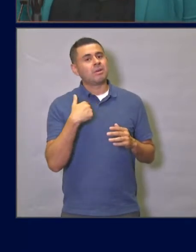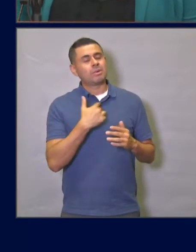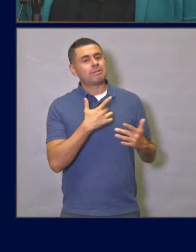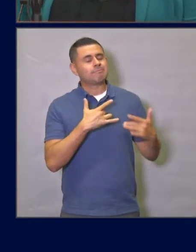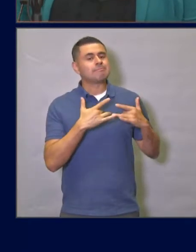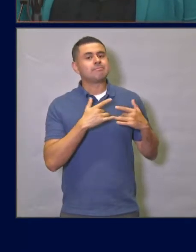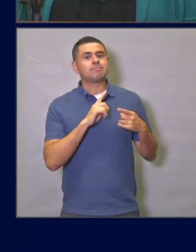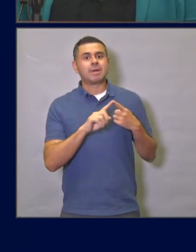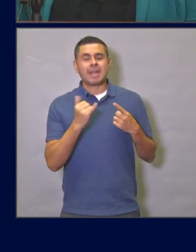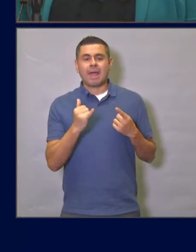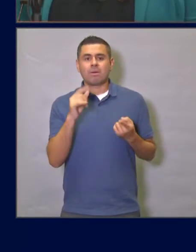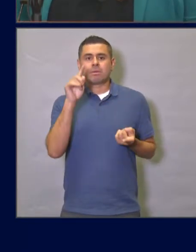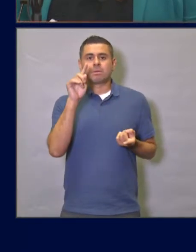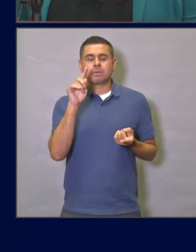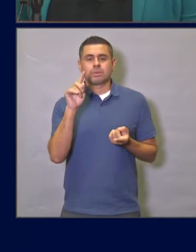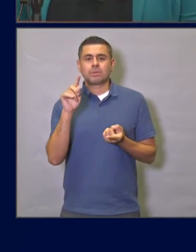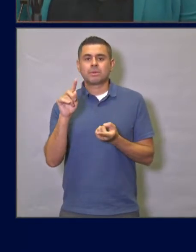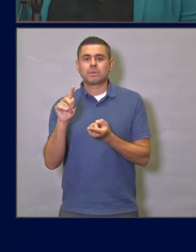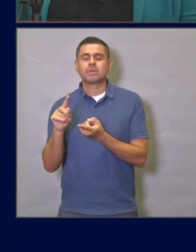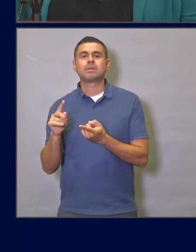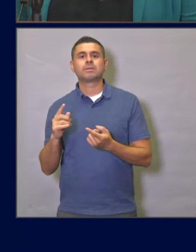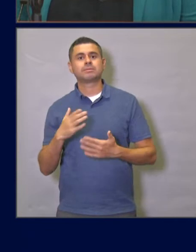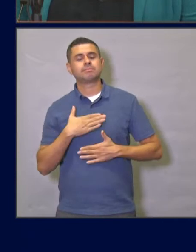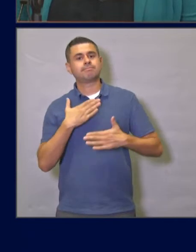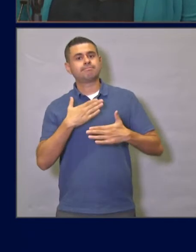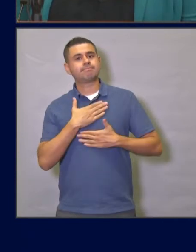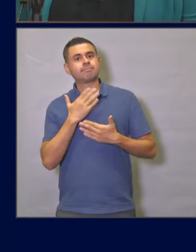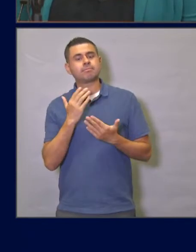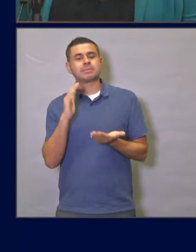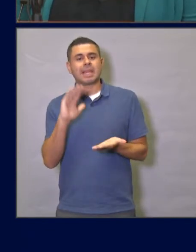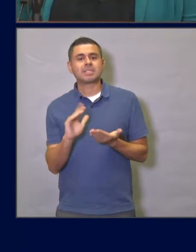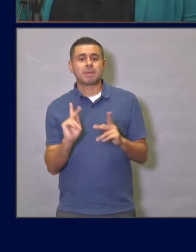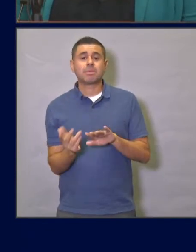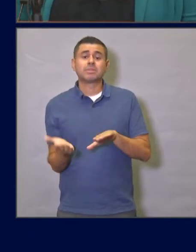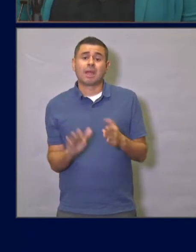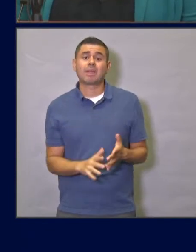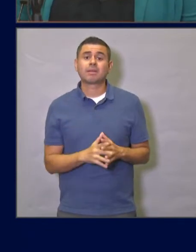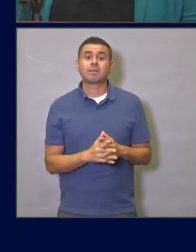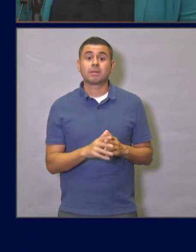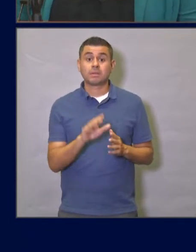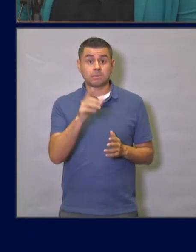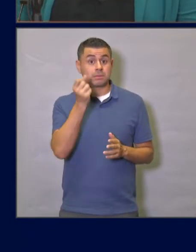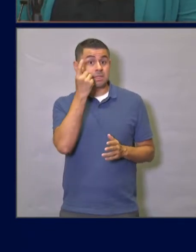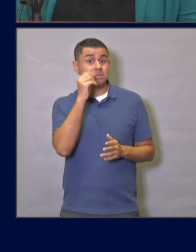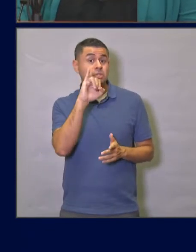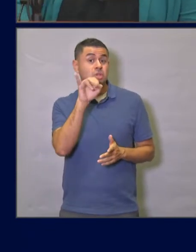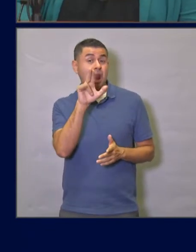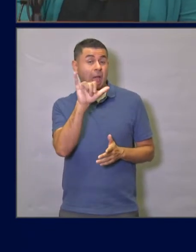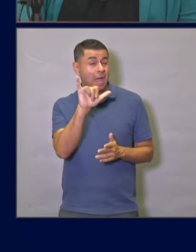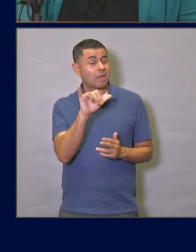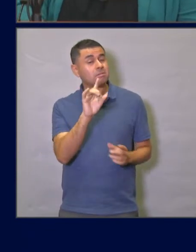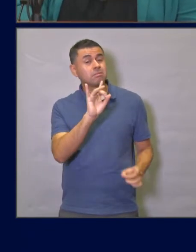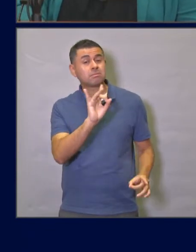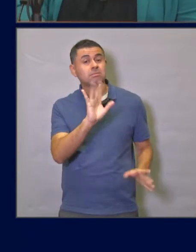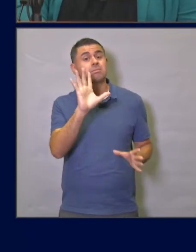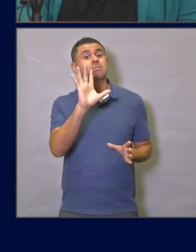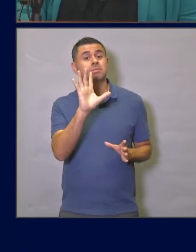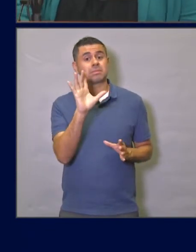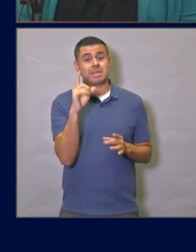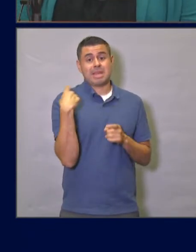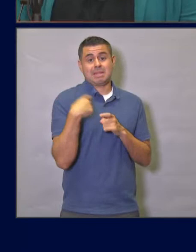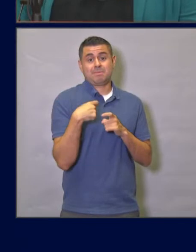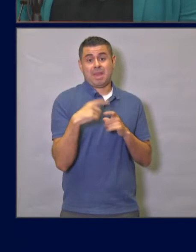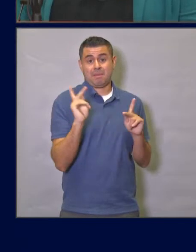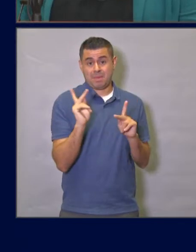grupos raciales y étnicos. Durante el aumento de julio, la tasa de mortalidad entre los residentes